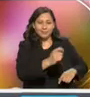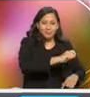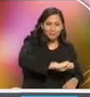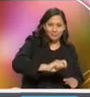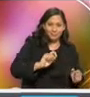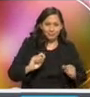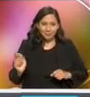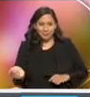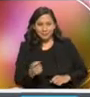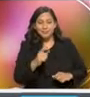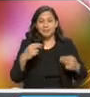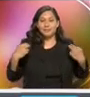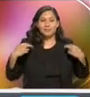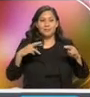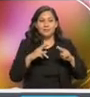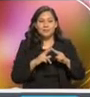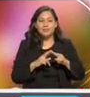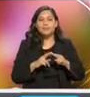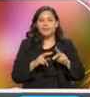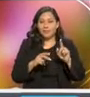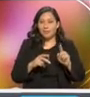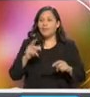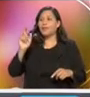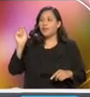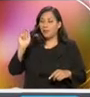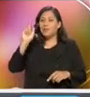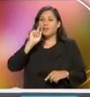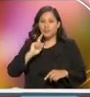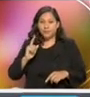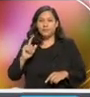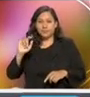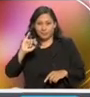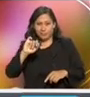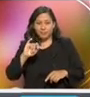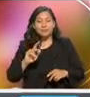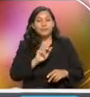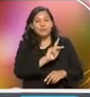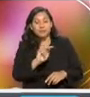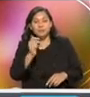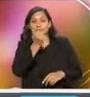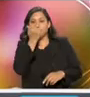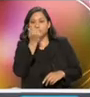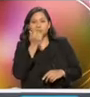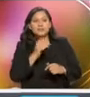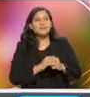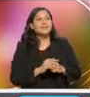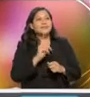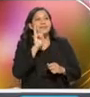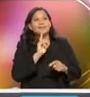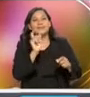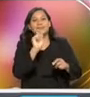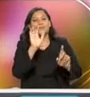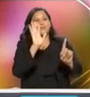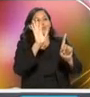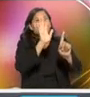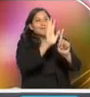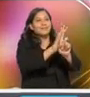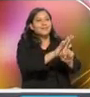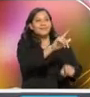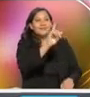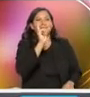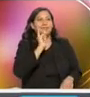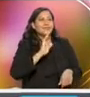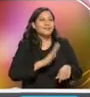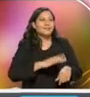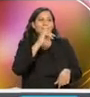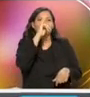está ahí y tiene una novia. Y todos sus alumnos mueren por la novia. Creen que es la mujer más